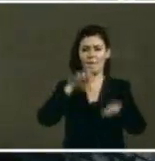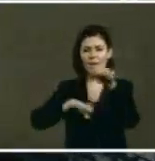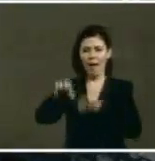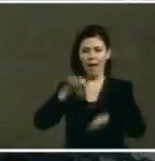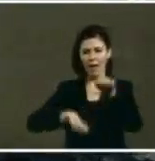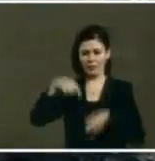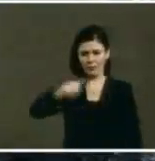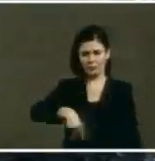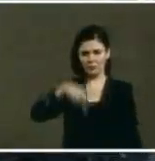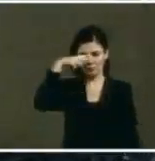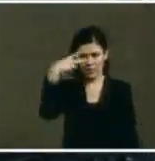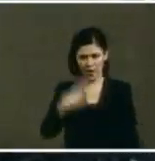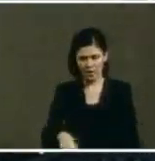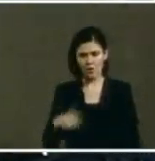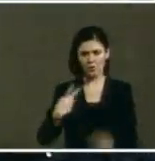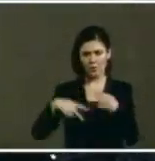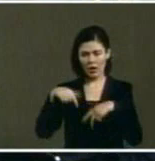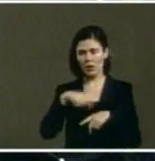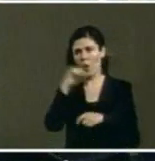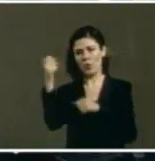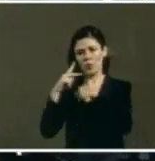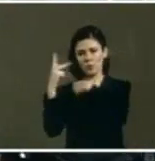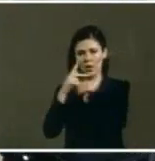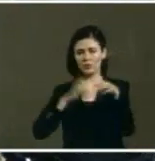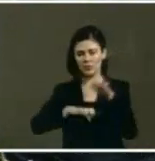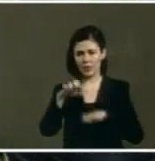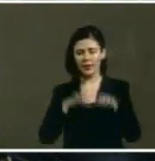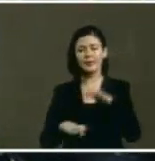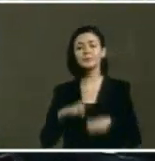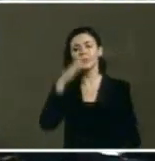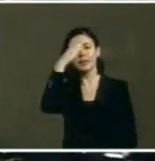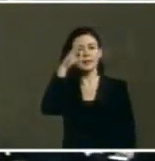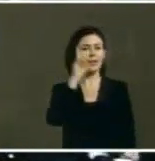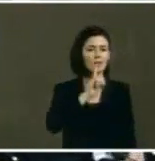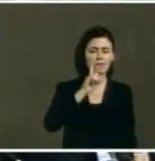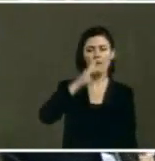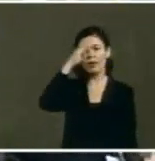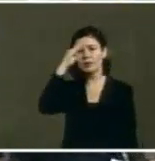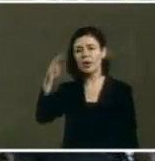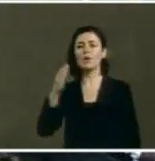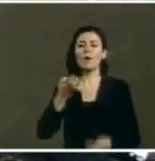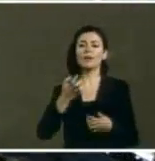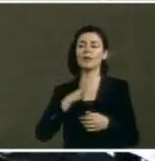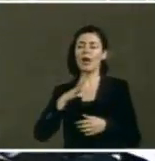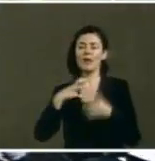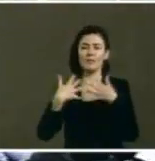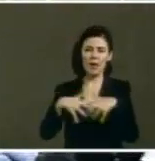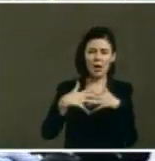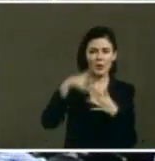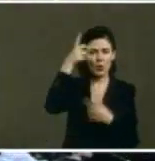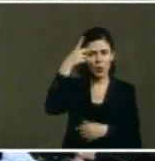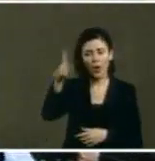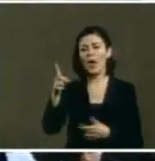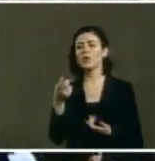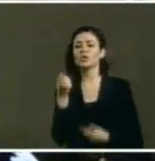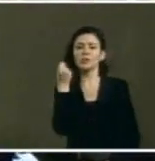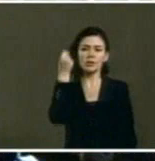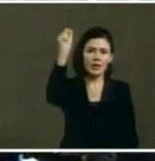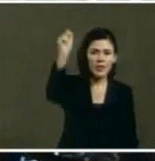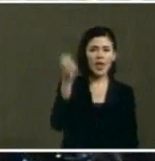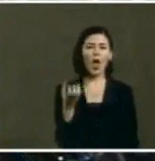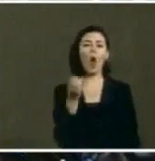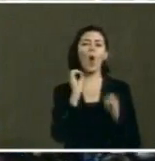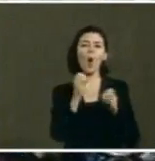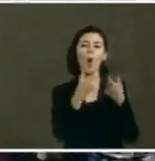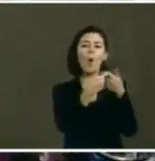México, señoras y señores dirigentes de organizaciones empresariales, religiosas, sindicales y de la sociedad civil,